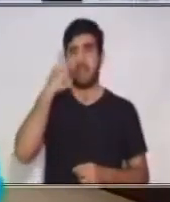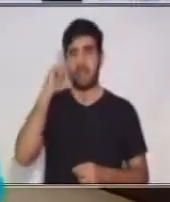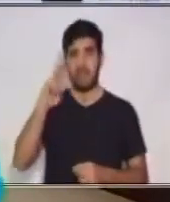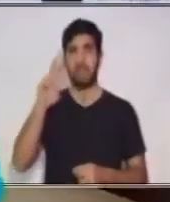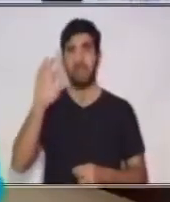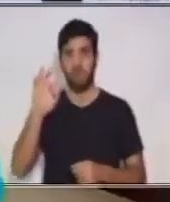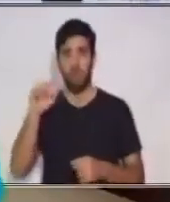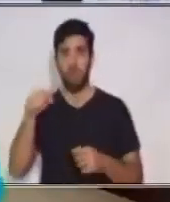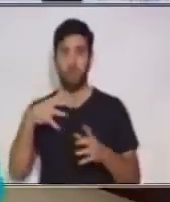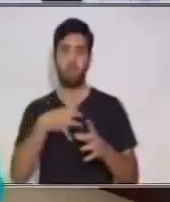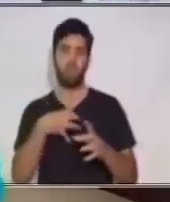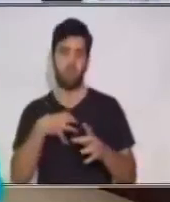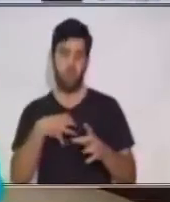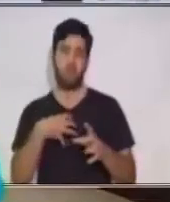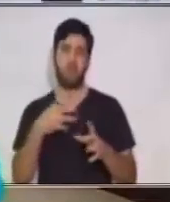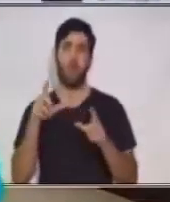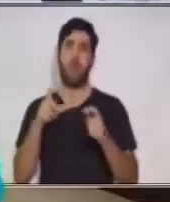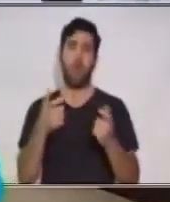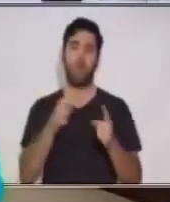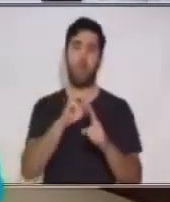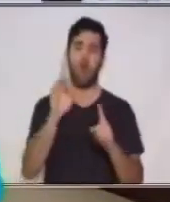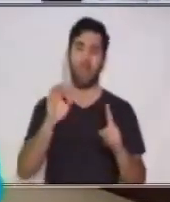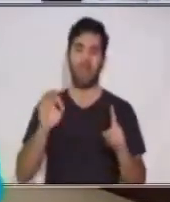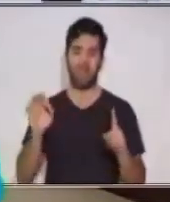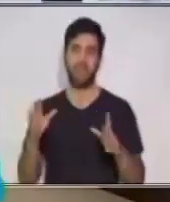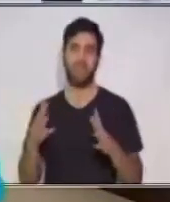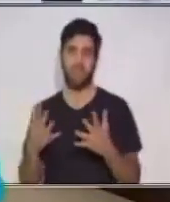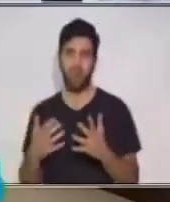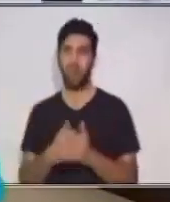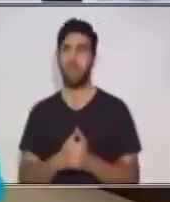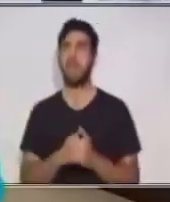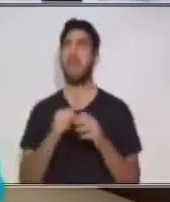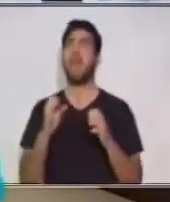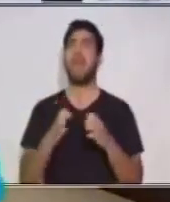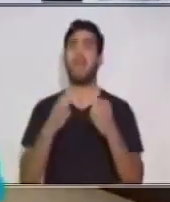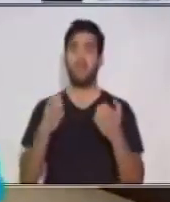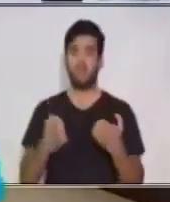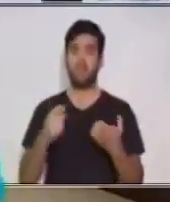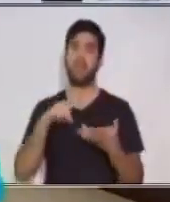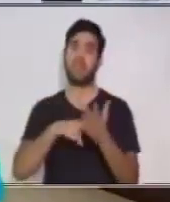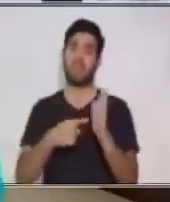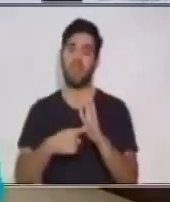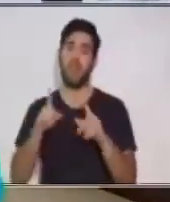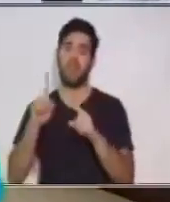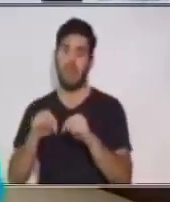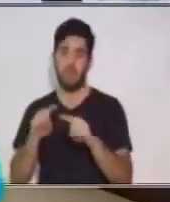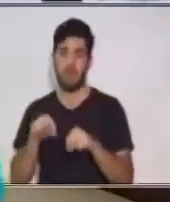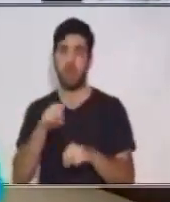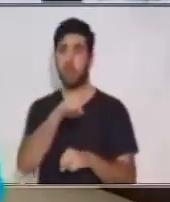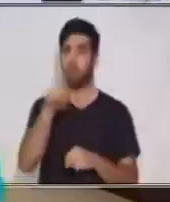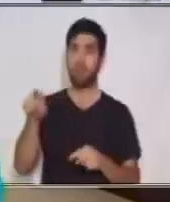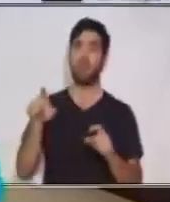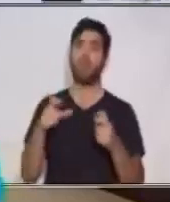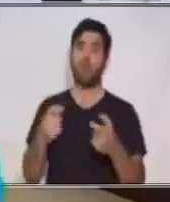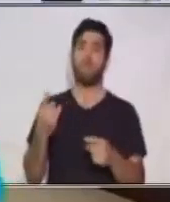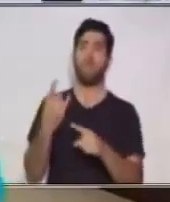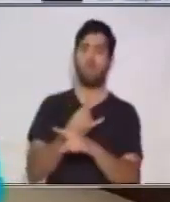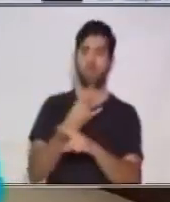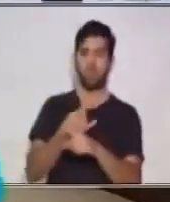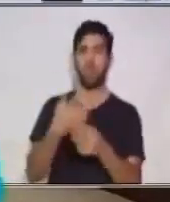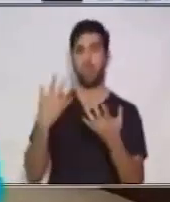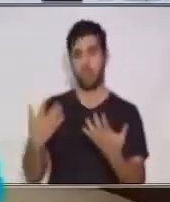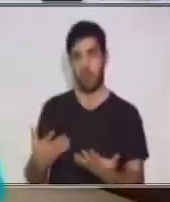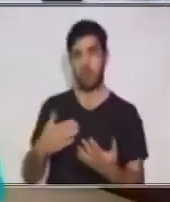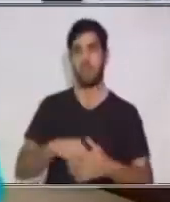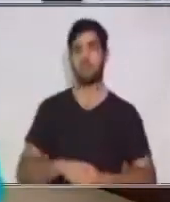sintaxis cuando identifiquemos una oración. Entonces, el significado varía dependiendo de cómo nosotros lo vayamos a tomar. Pero